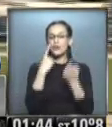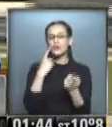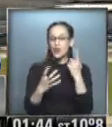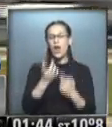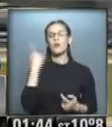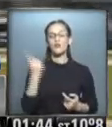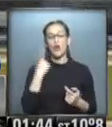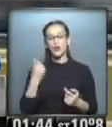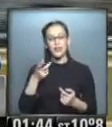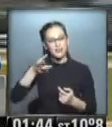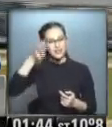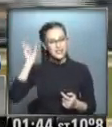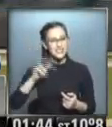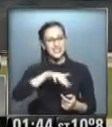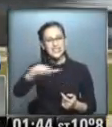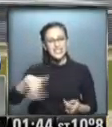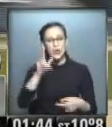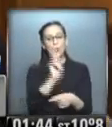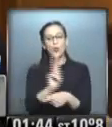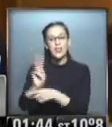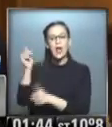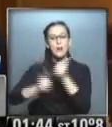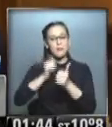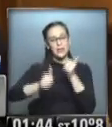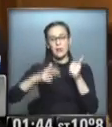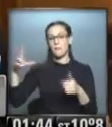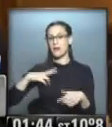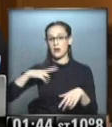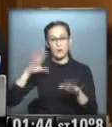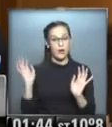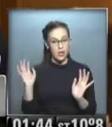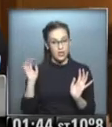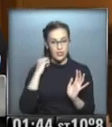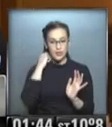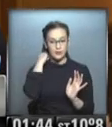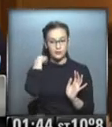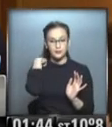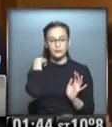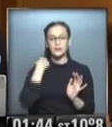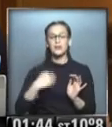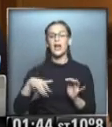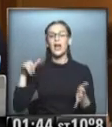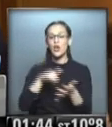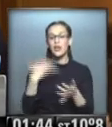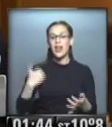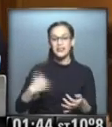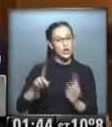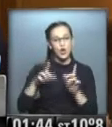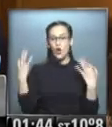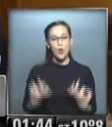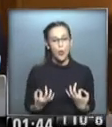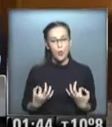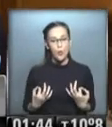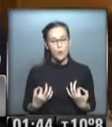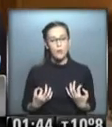autoridad chilena para proteger una empresa privada, además. ¿Que Aerolíneas Argentinas no cumple vuelos de cabotaje domésticos en